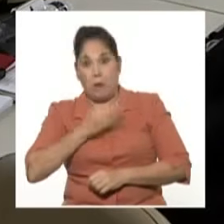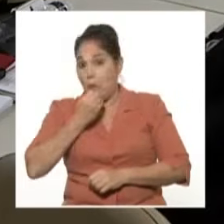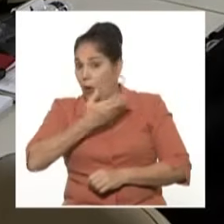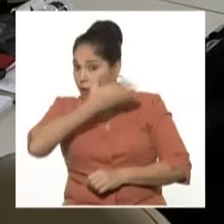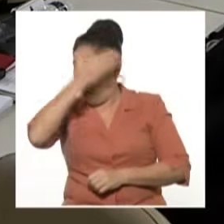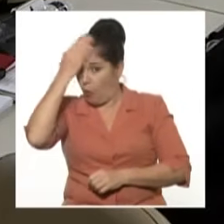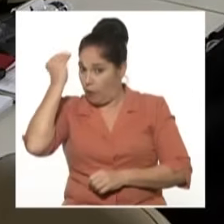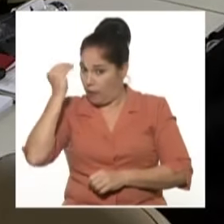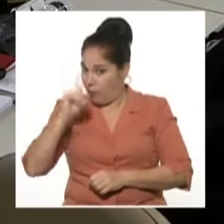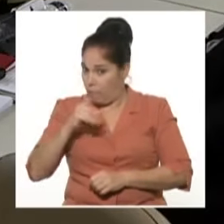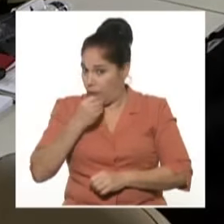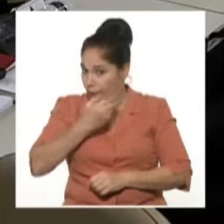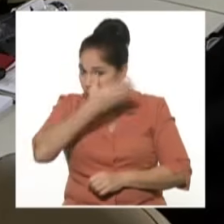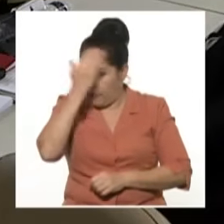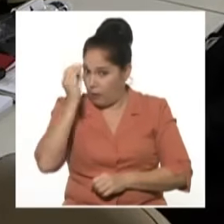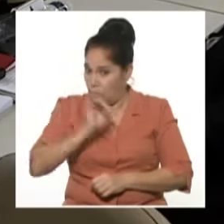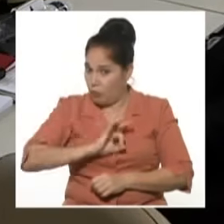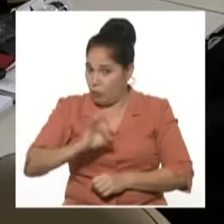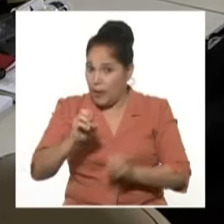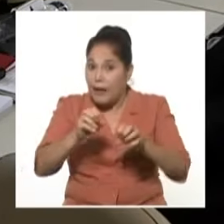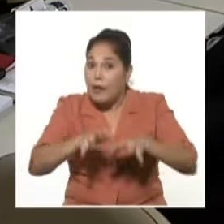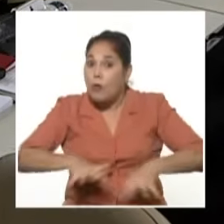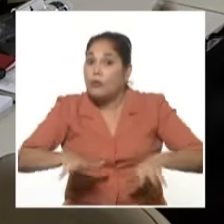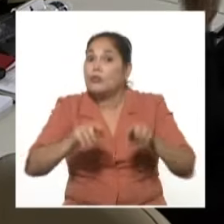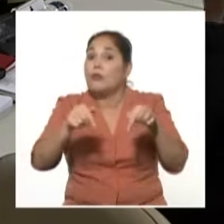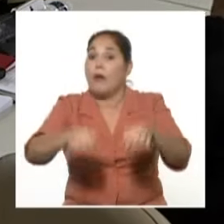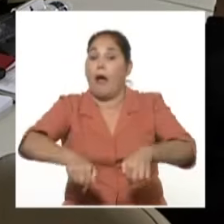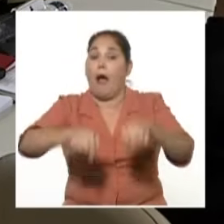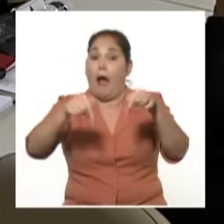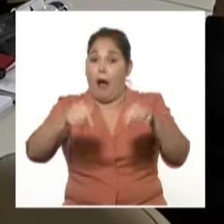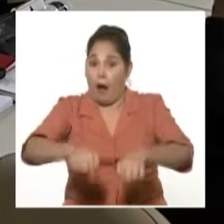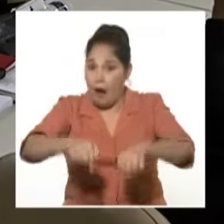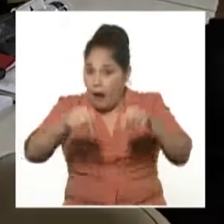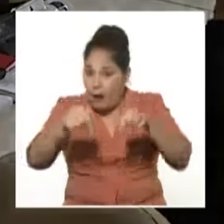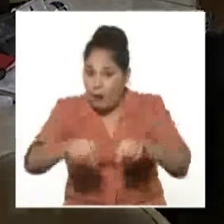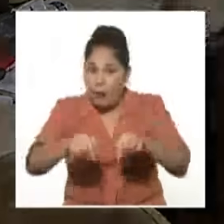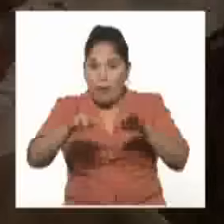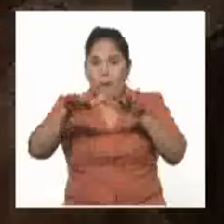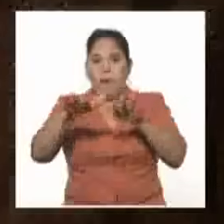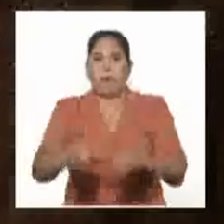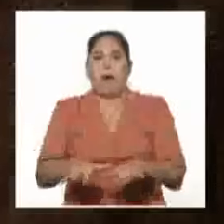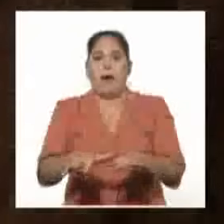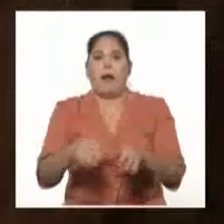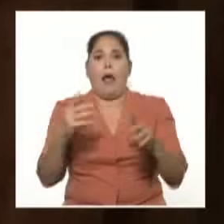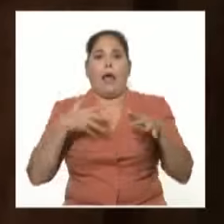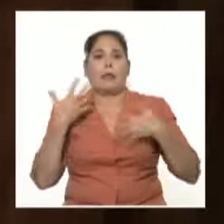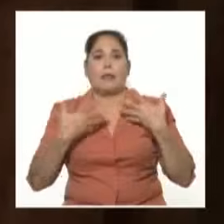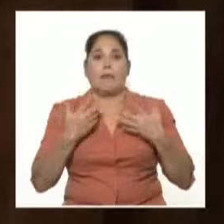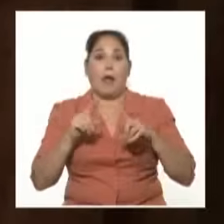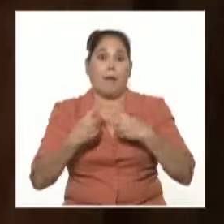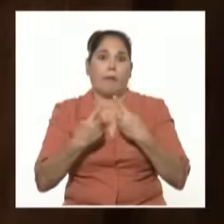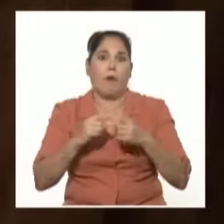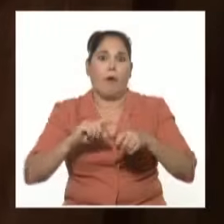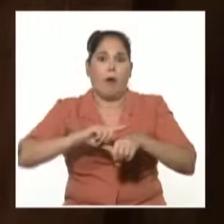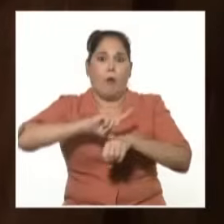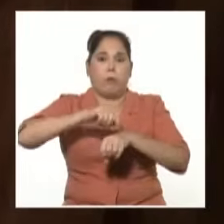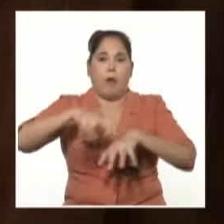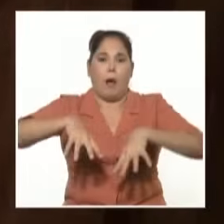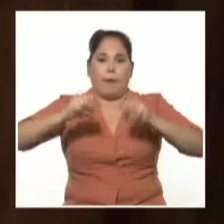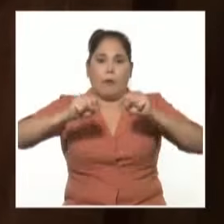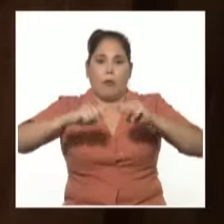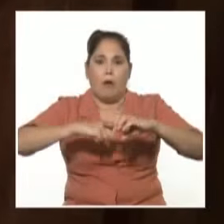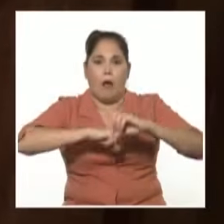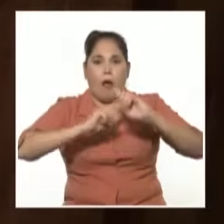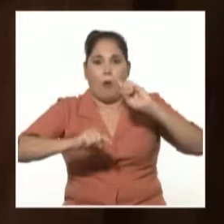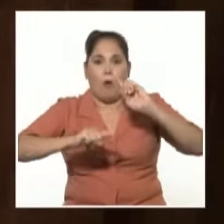por un momento que en las condiciones actuales, la paralización de muchas actividades por las largas horas de apagón, debido